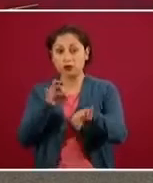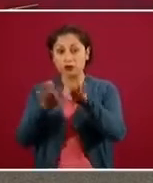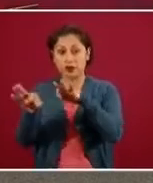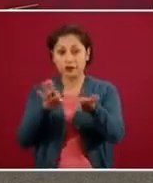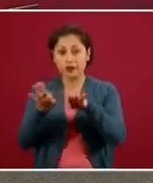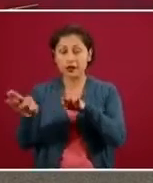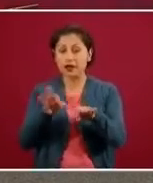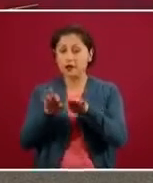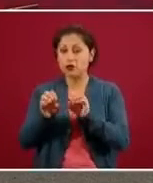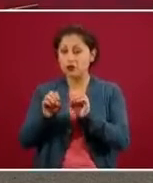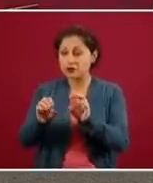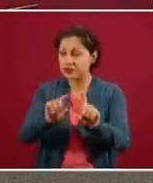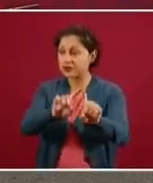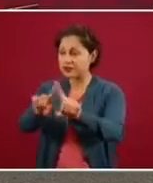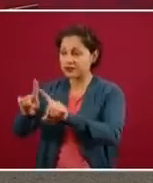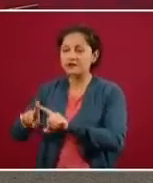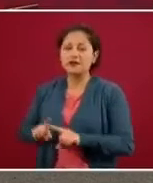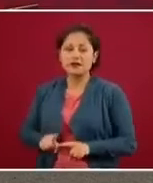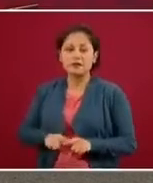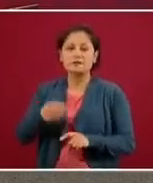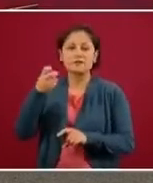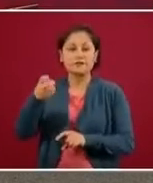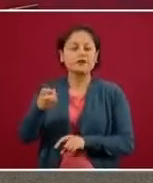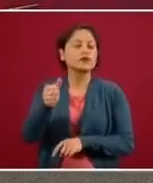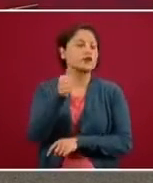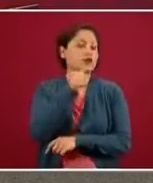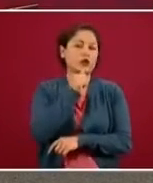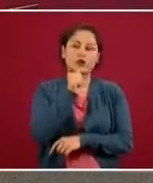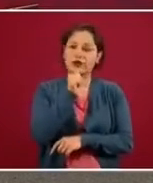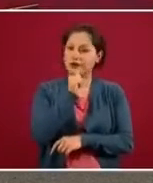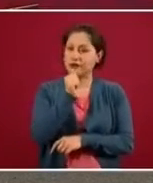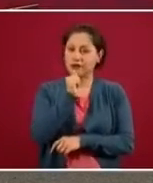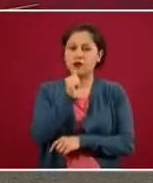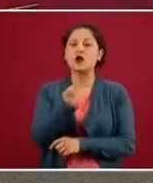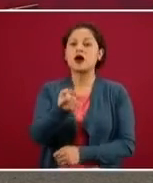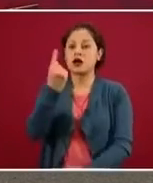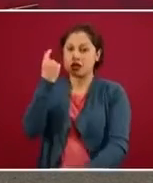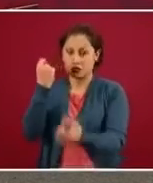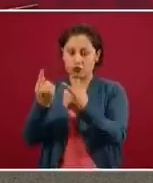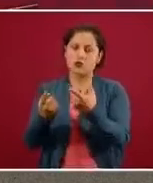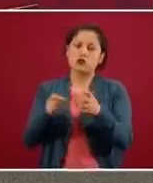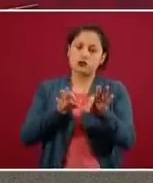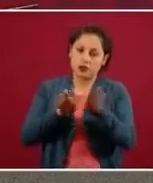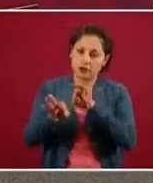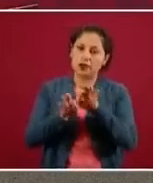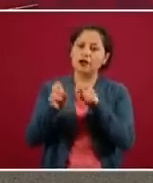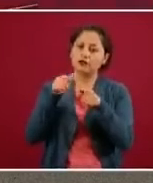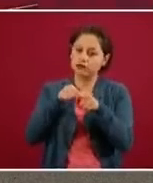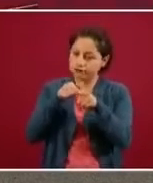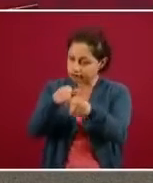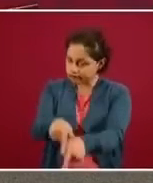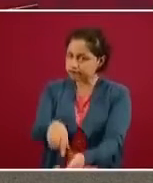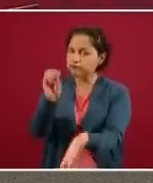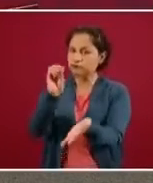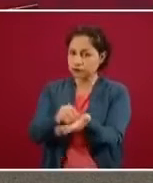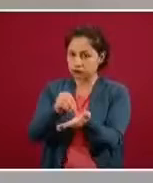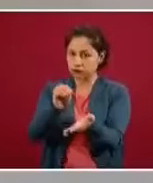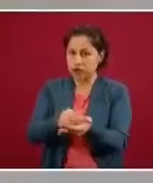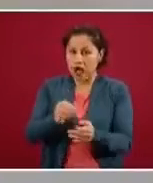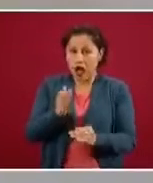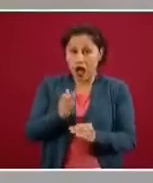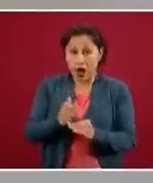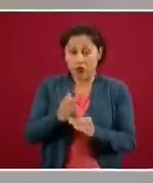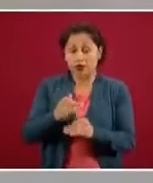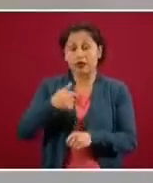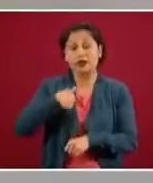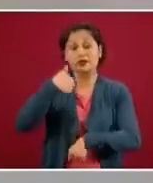de manera muy consistente. ¿A qué me refiero? No se están respetando del todo. Aquí hago un llamado a las autoridades